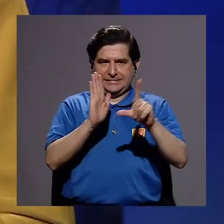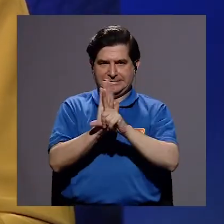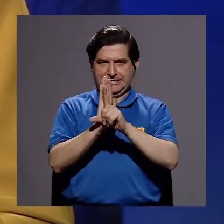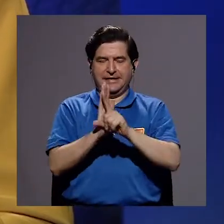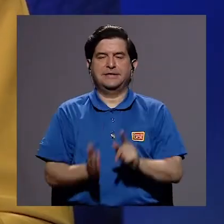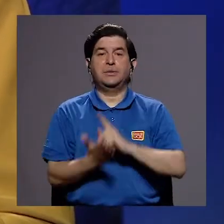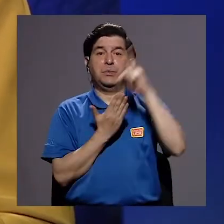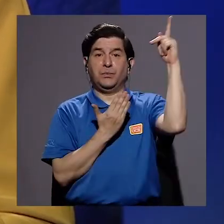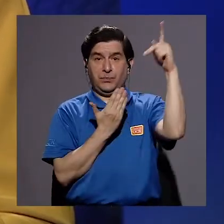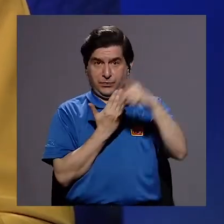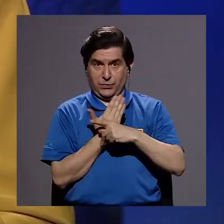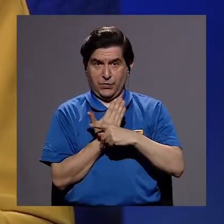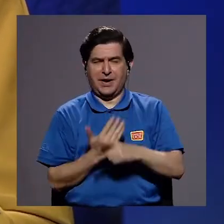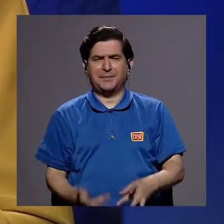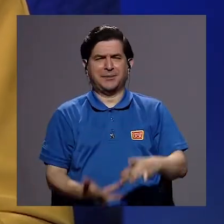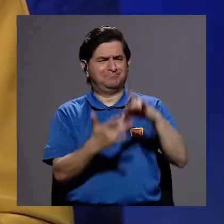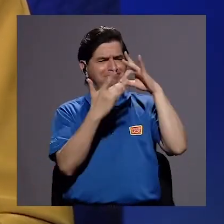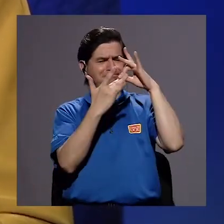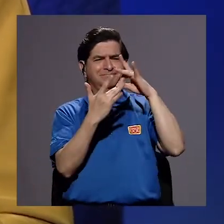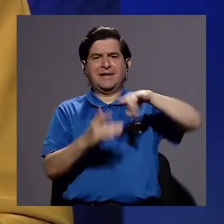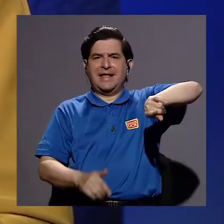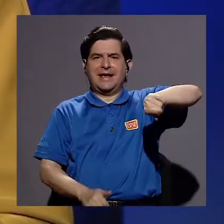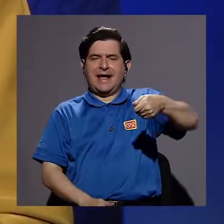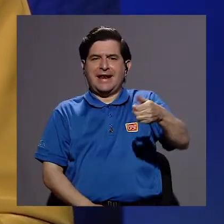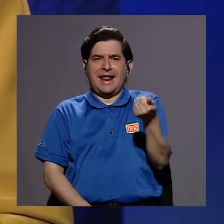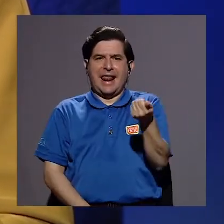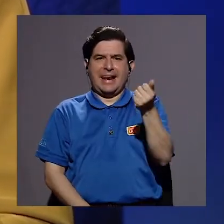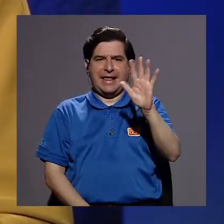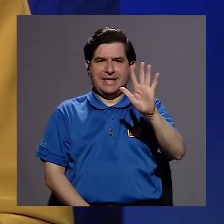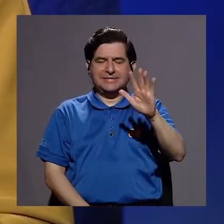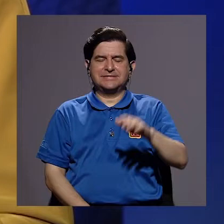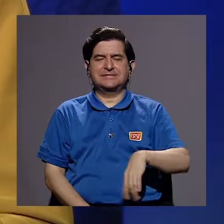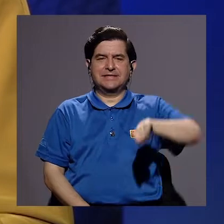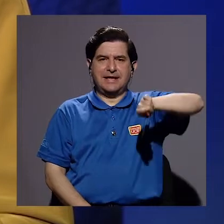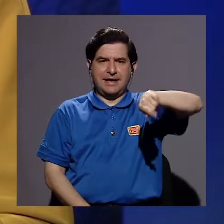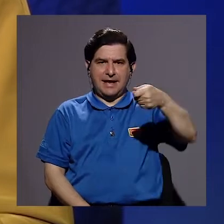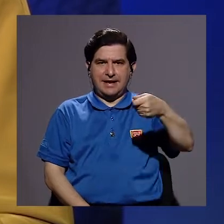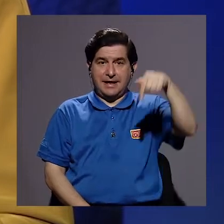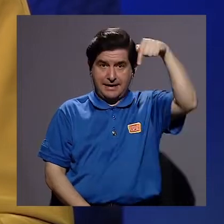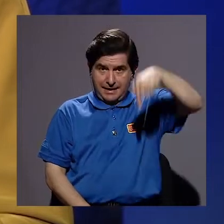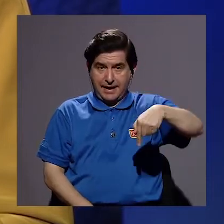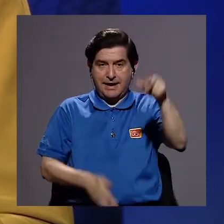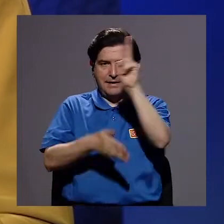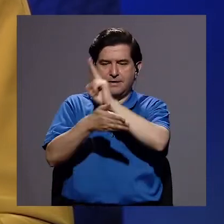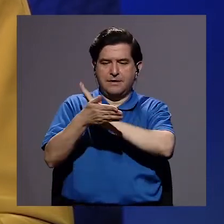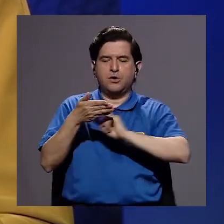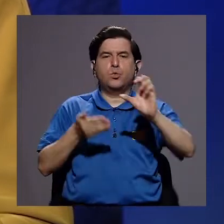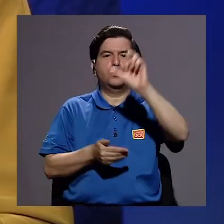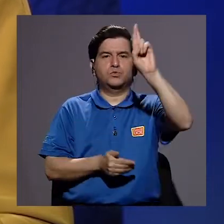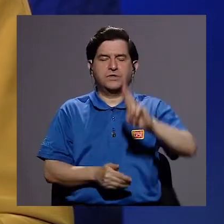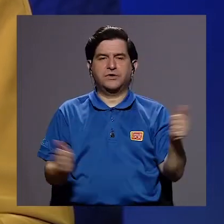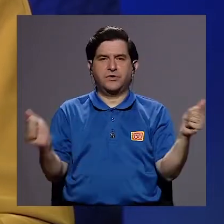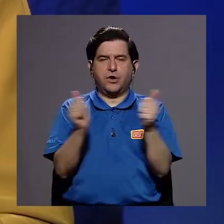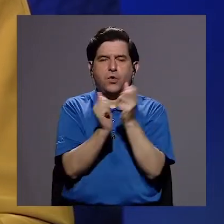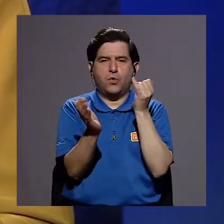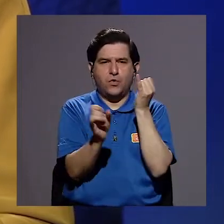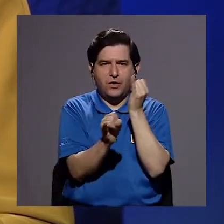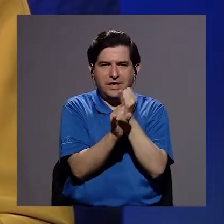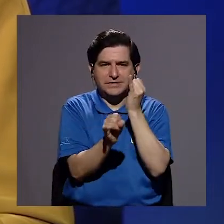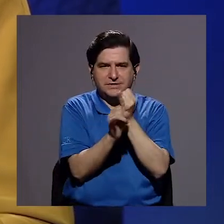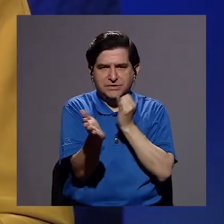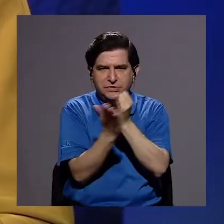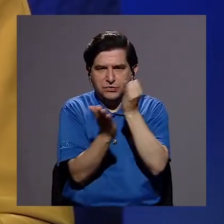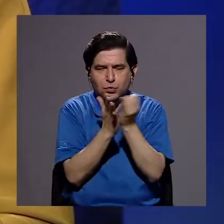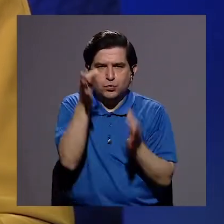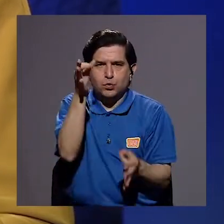Ley, un programa especial de Canal 15, canal de la Universidad de Costa Rica, junto con el Instituto